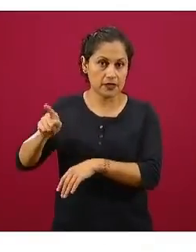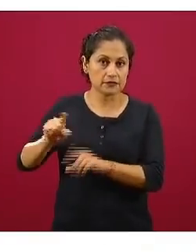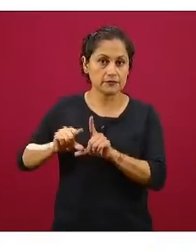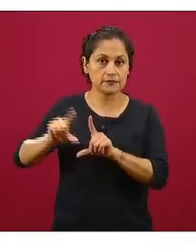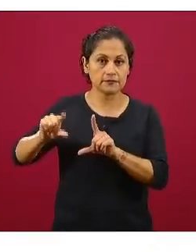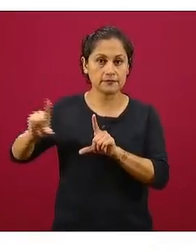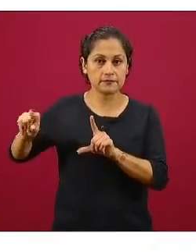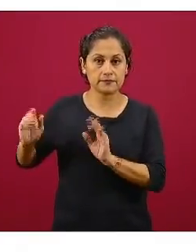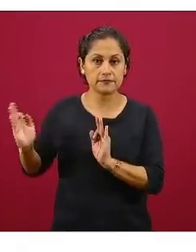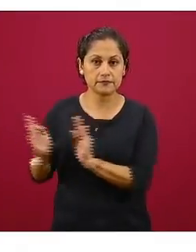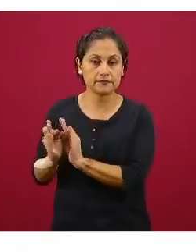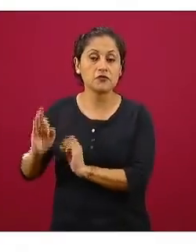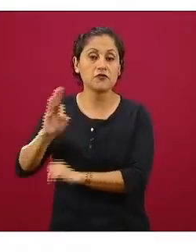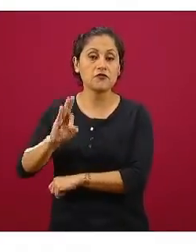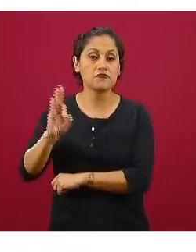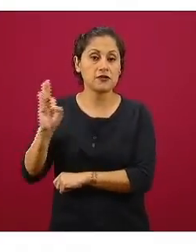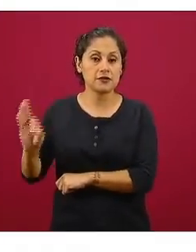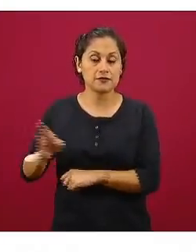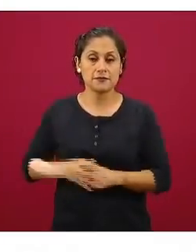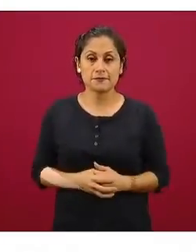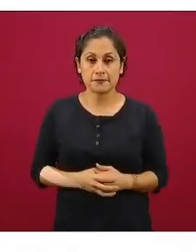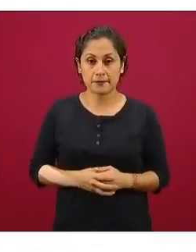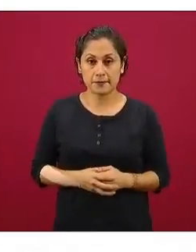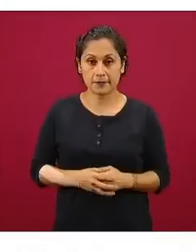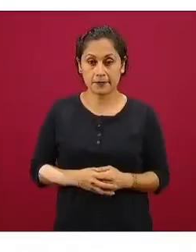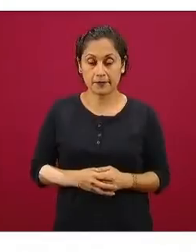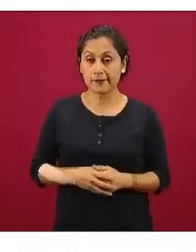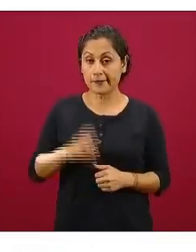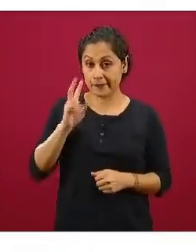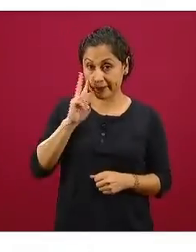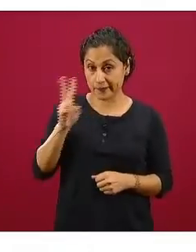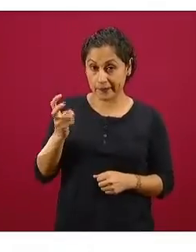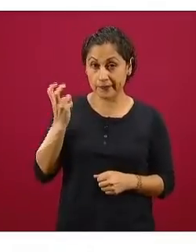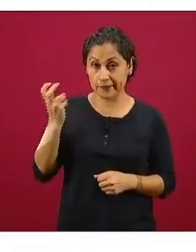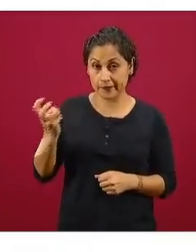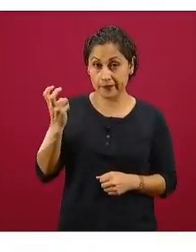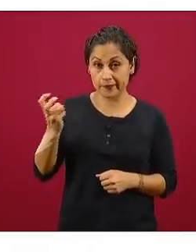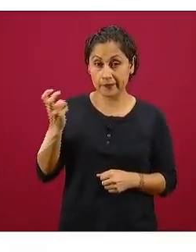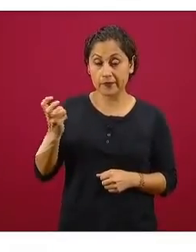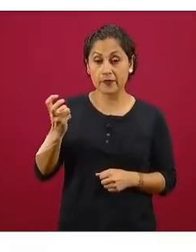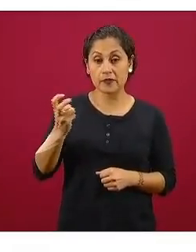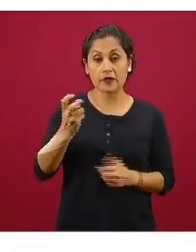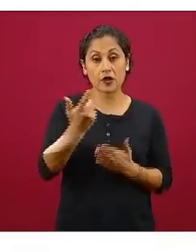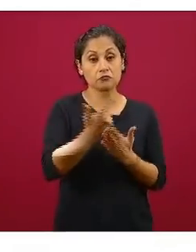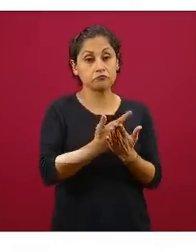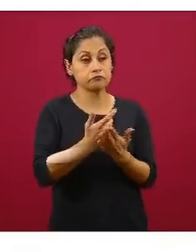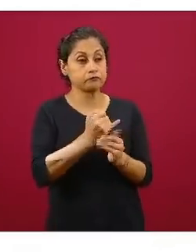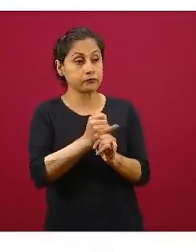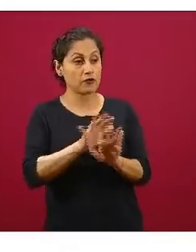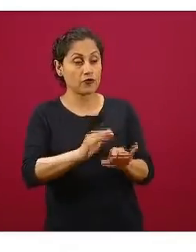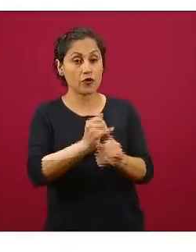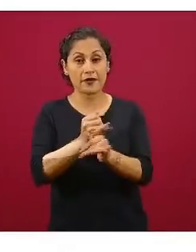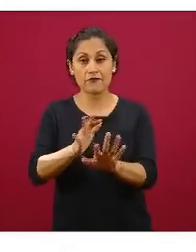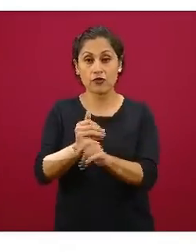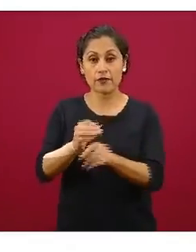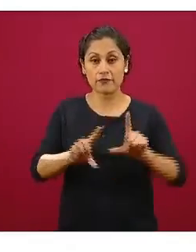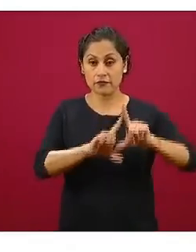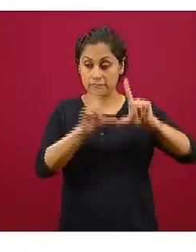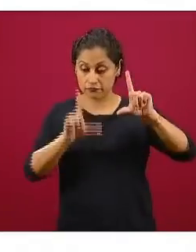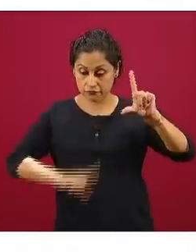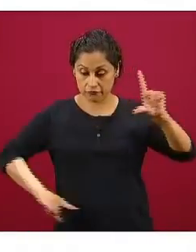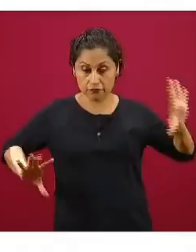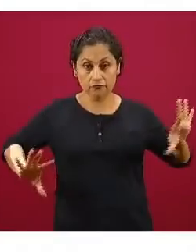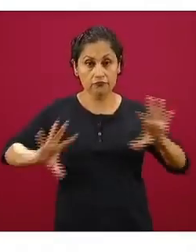viendo en las últimas semanas del tiempo que se está tomando toda la red a nivel nacional